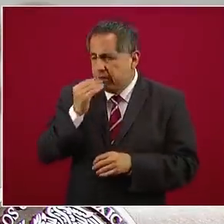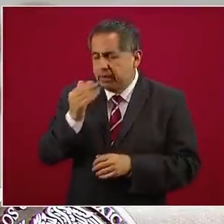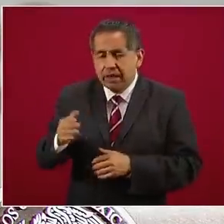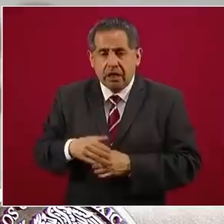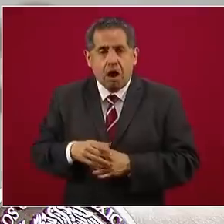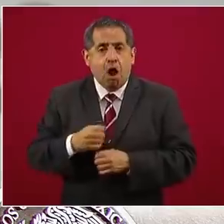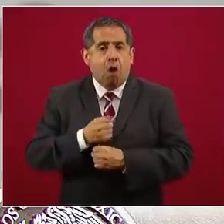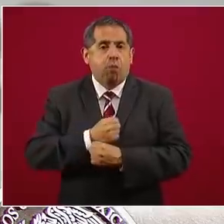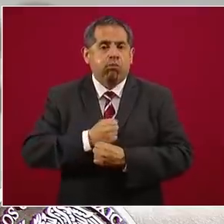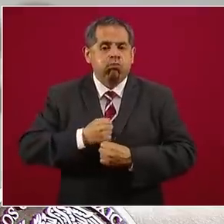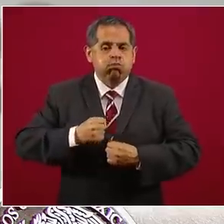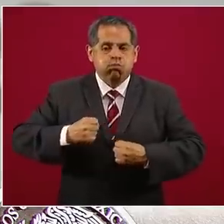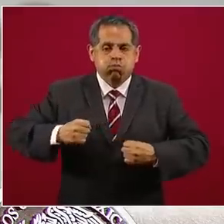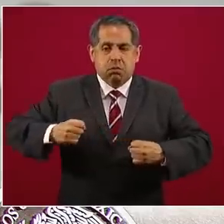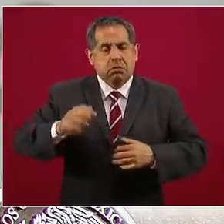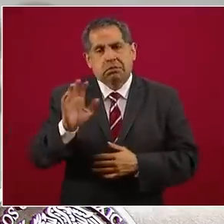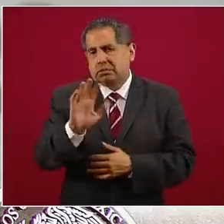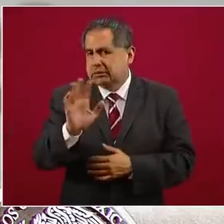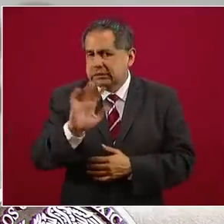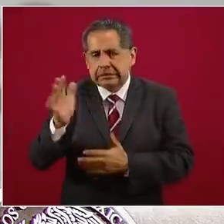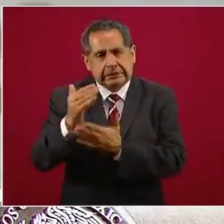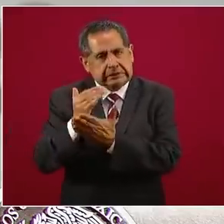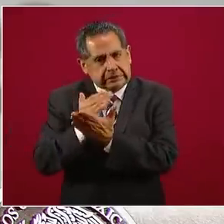subir de peso,